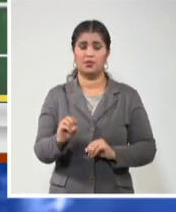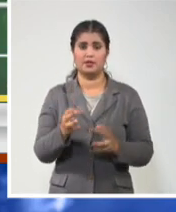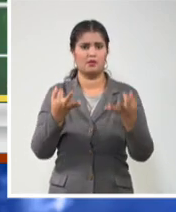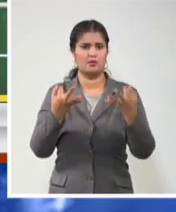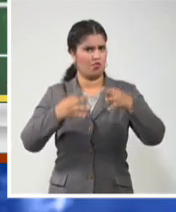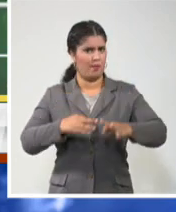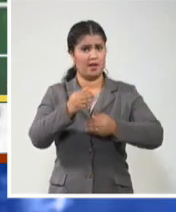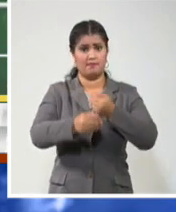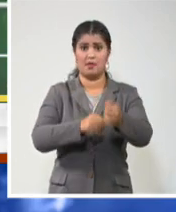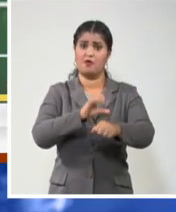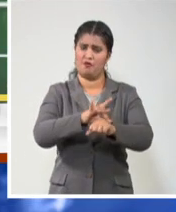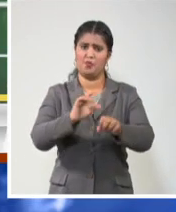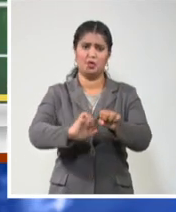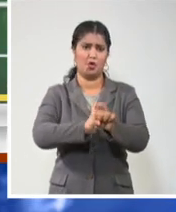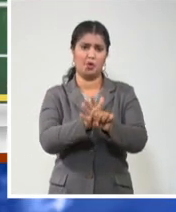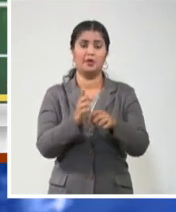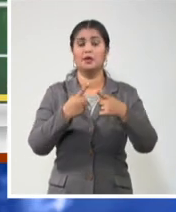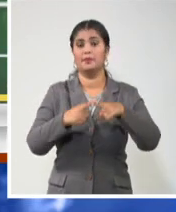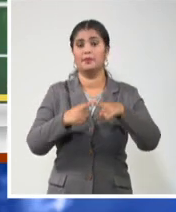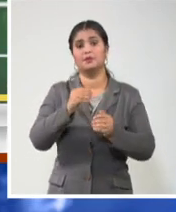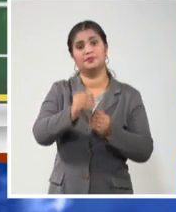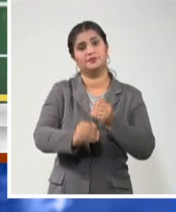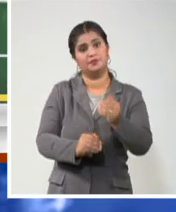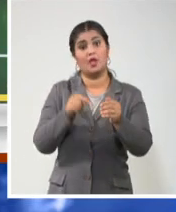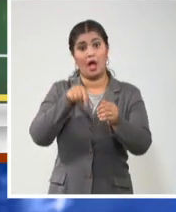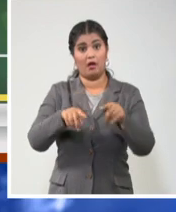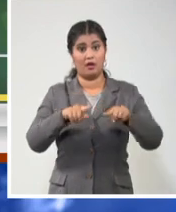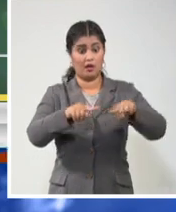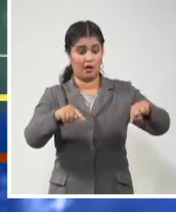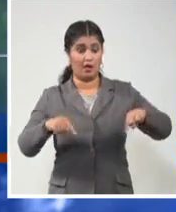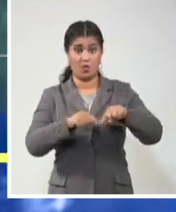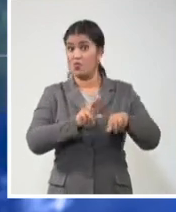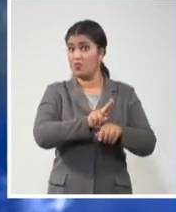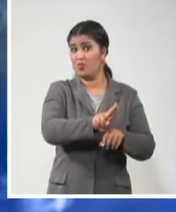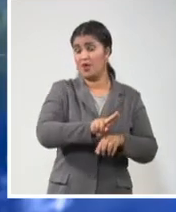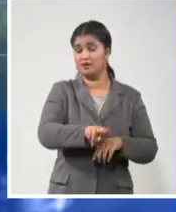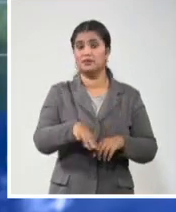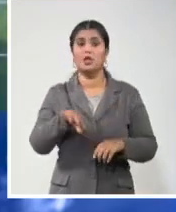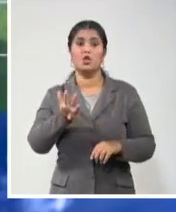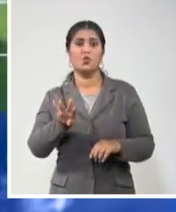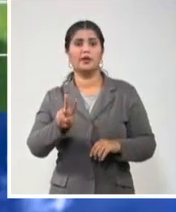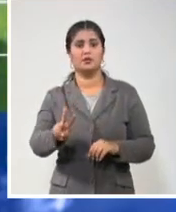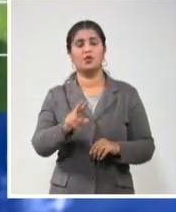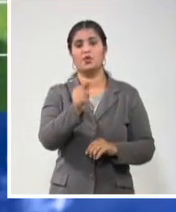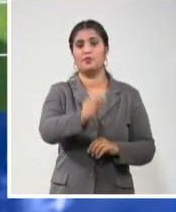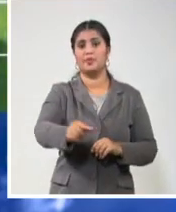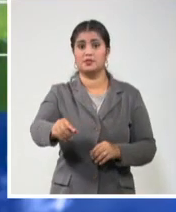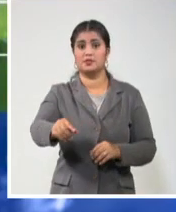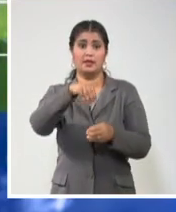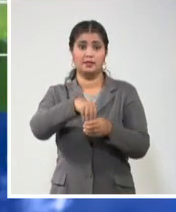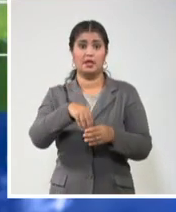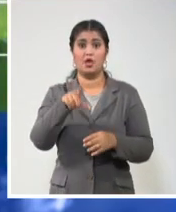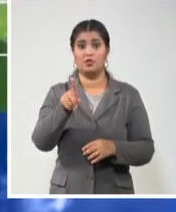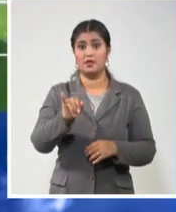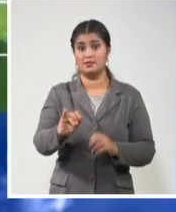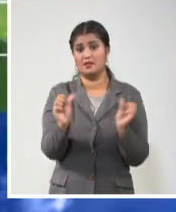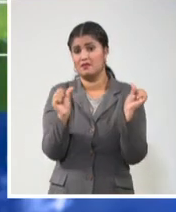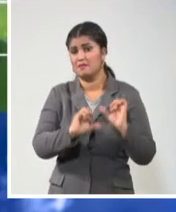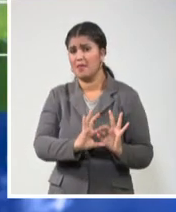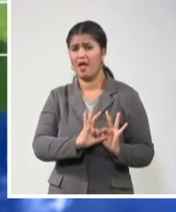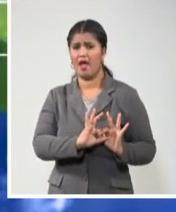clínica estable. Se atienden en las terapias intensivas 42 pacientes confirmados, de ellos 16 críticos y 26